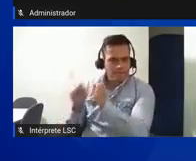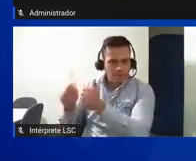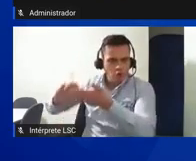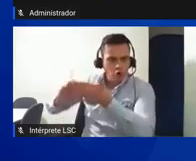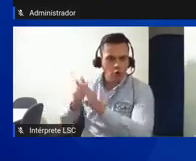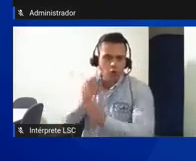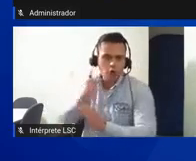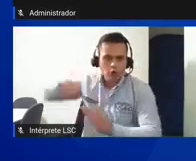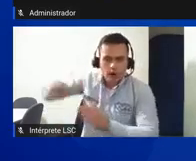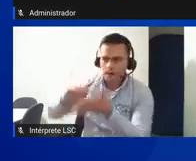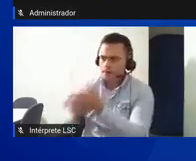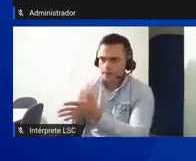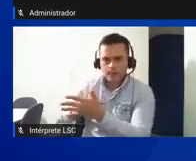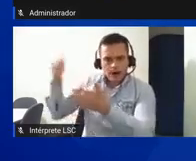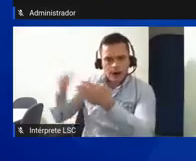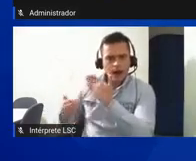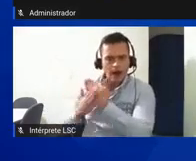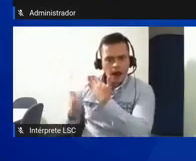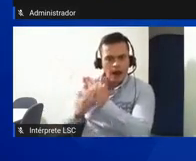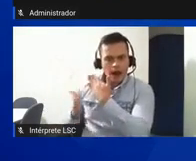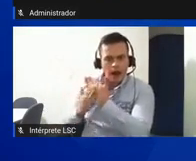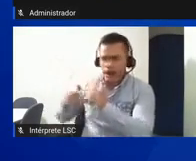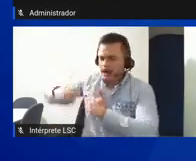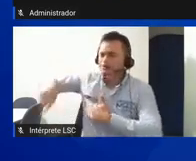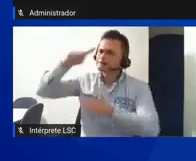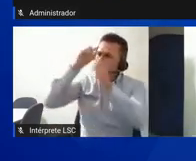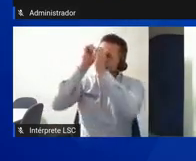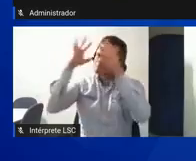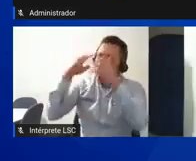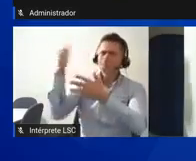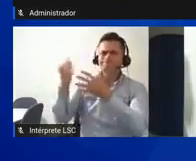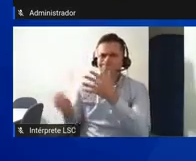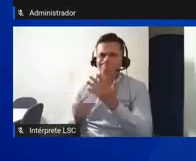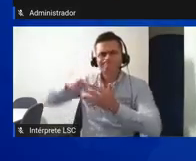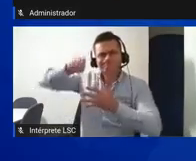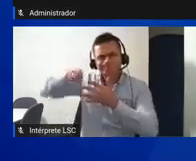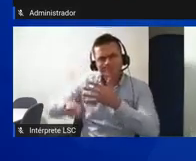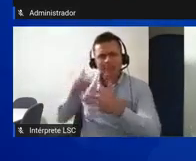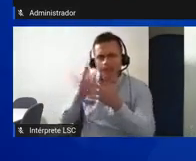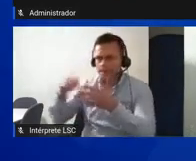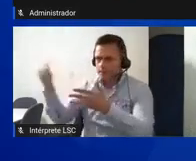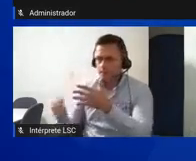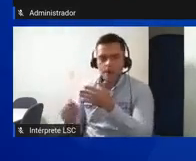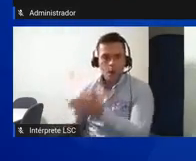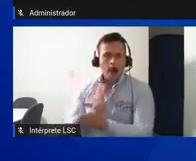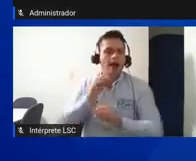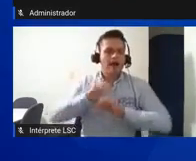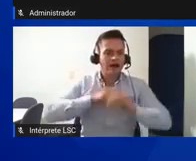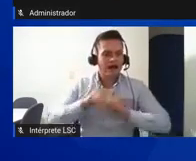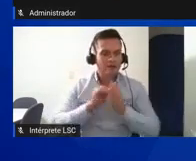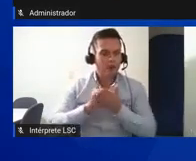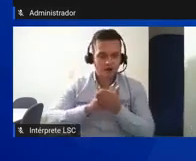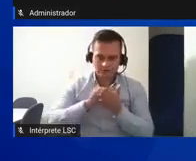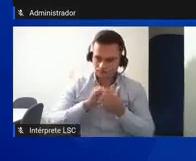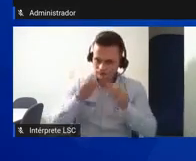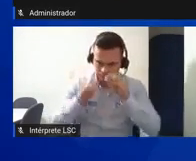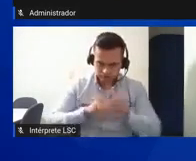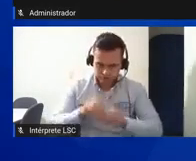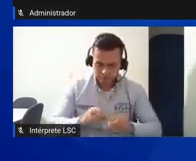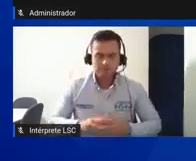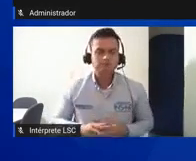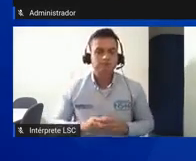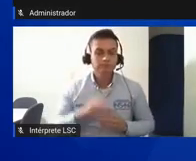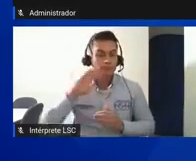esa, digamos, sueño que tenían la comunidad. Ya después, gracias a